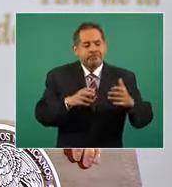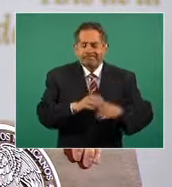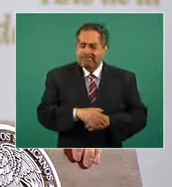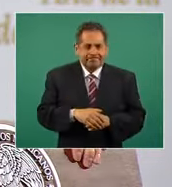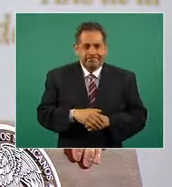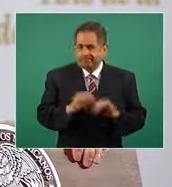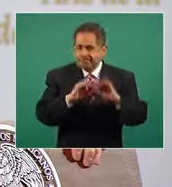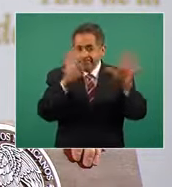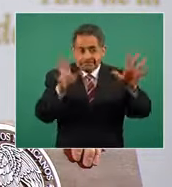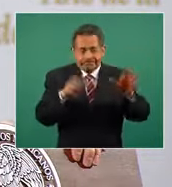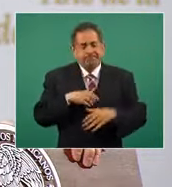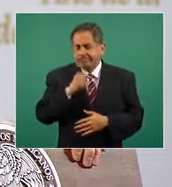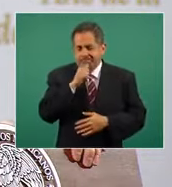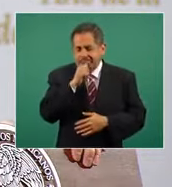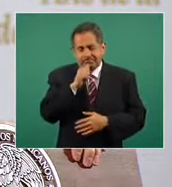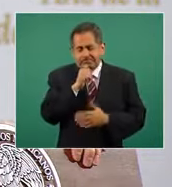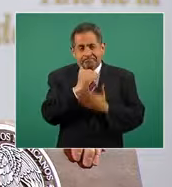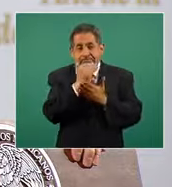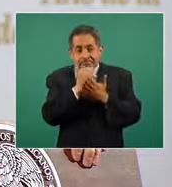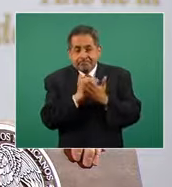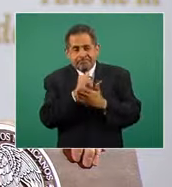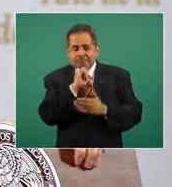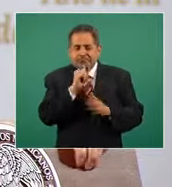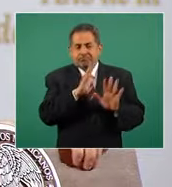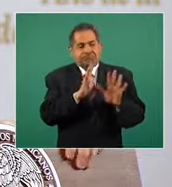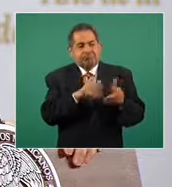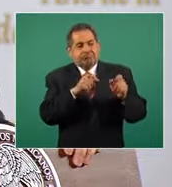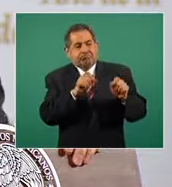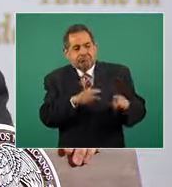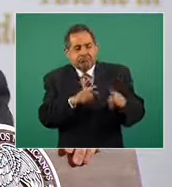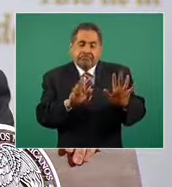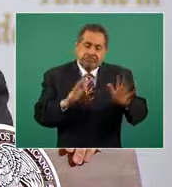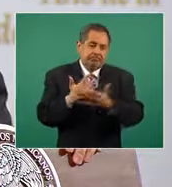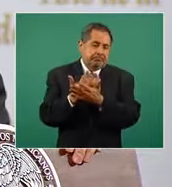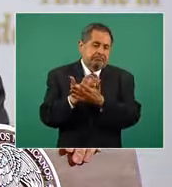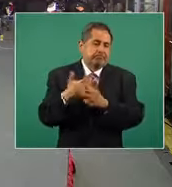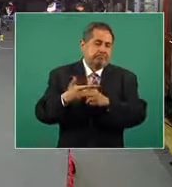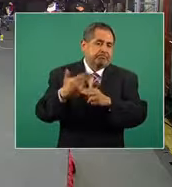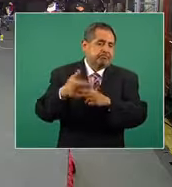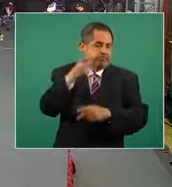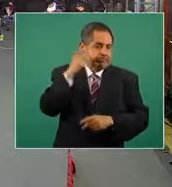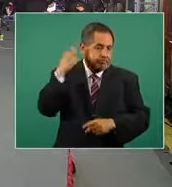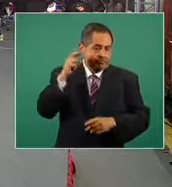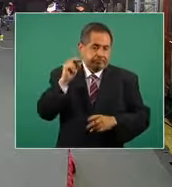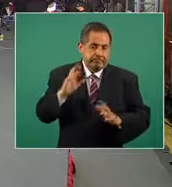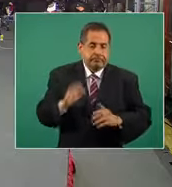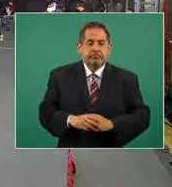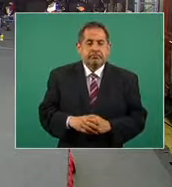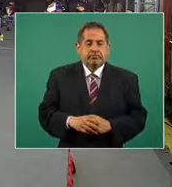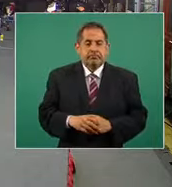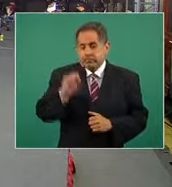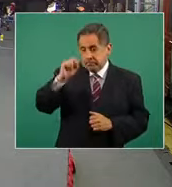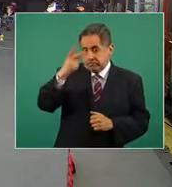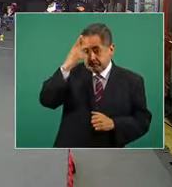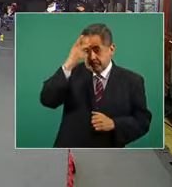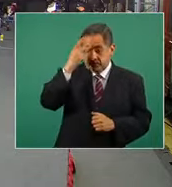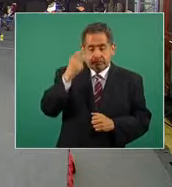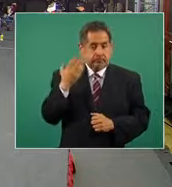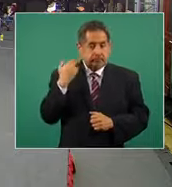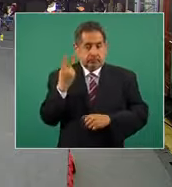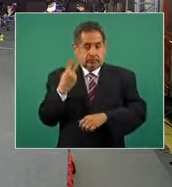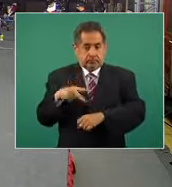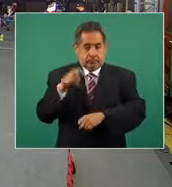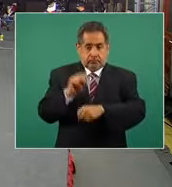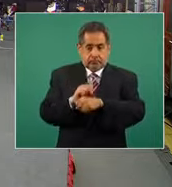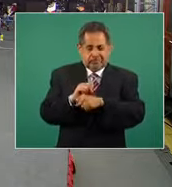se ve claramente que vaya a la baja, está estable. Vamos a esperar con Quintana Roo. La siguiente. San Luis Potosí tiene 2 semanas a la